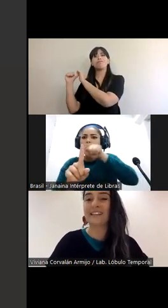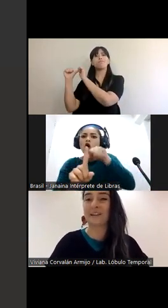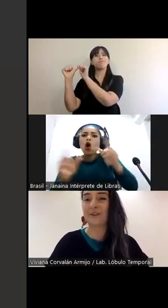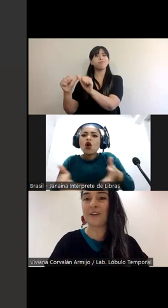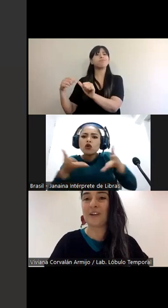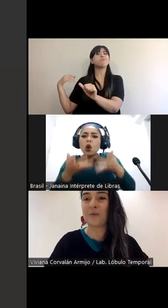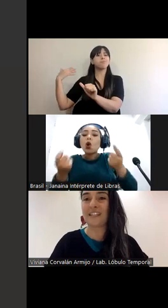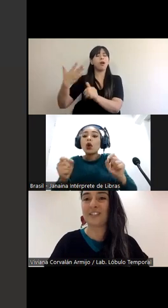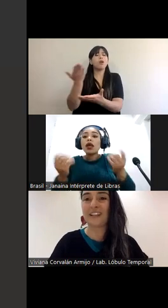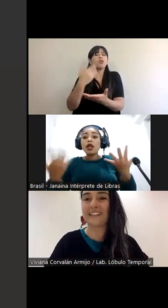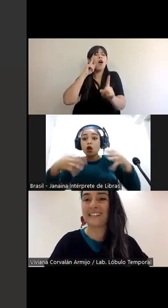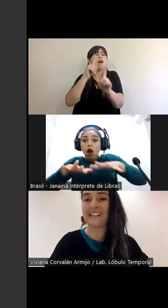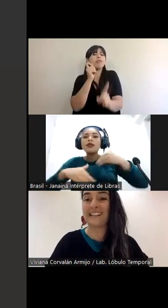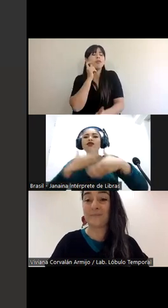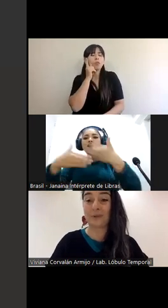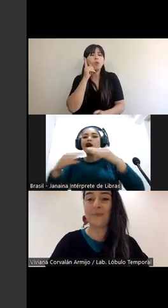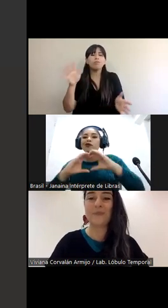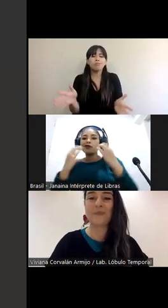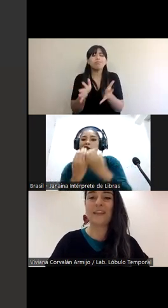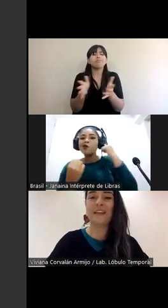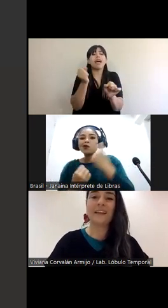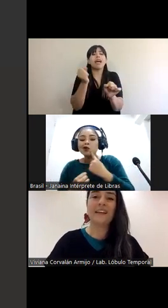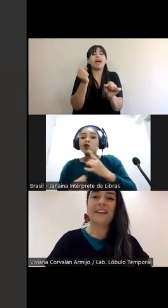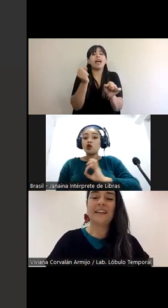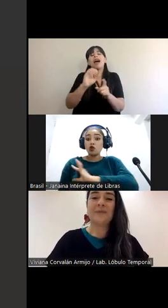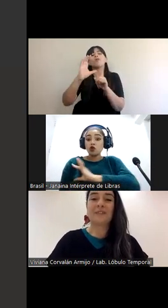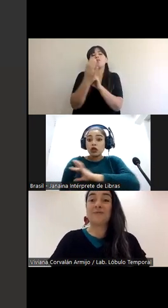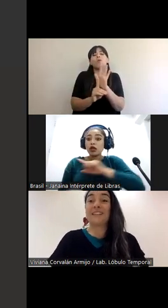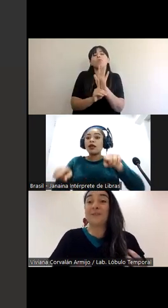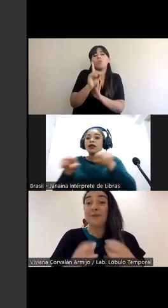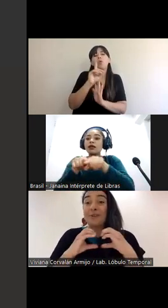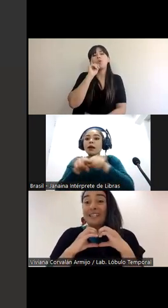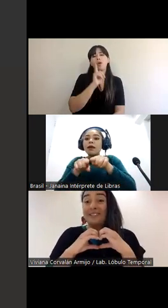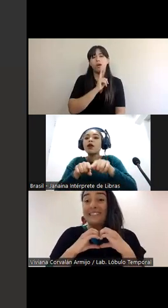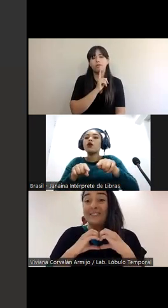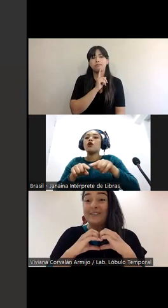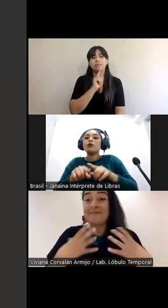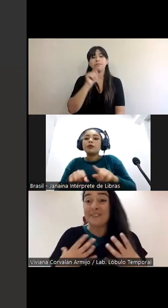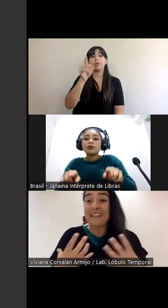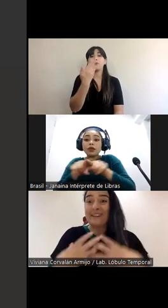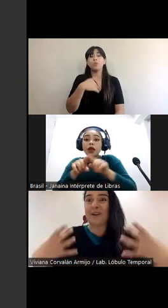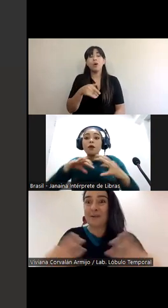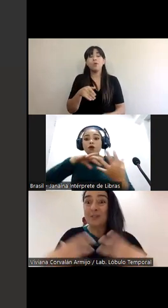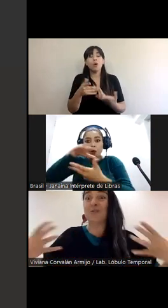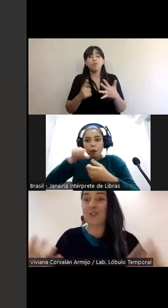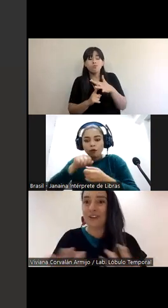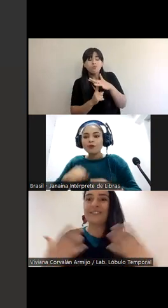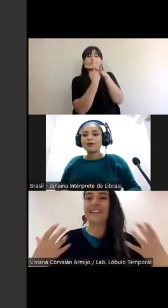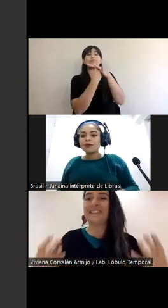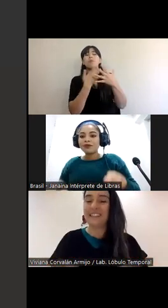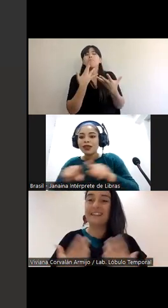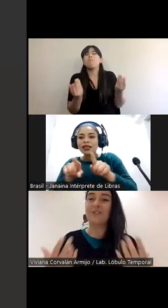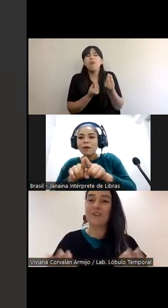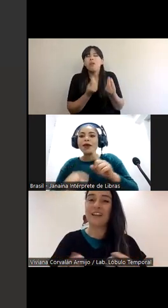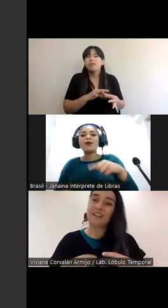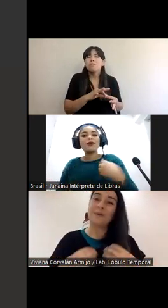y el desarrollo de la comunidad sorda de Chile y del mundo. Nuestra fundación, nuestro corazoncito, digamos, como nuestro motor